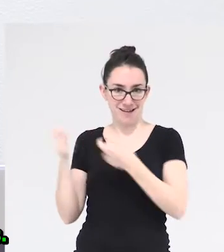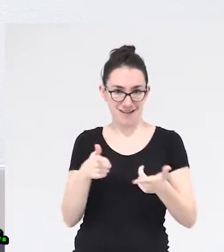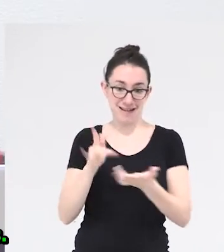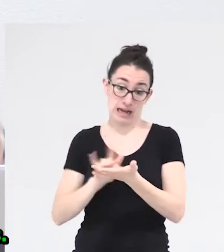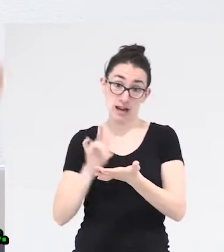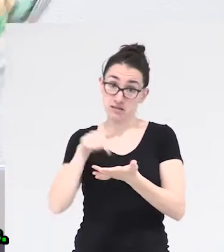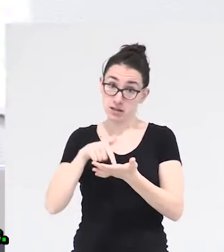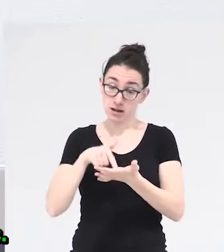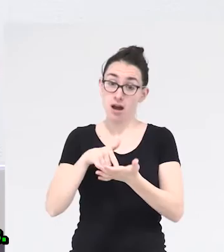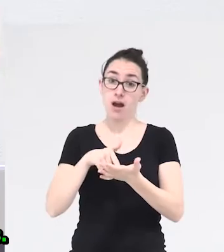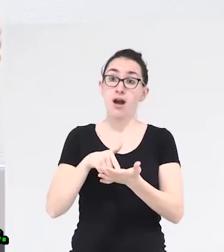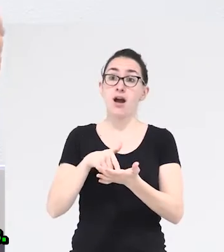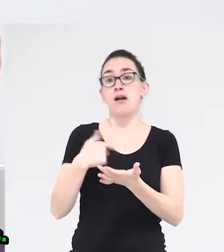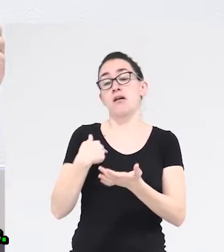compré